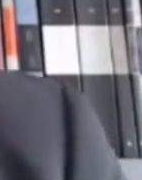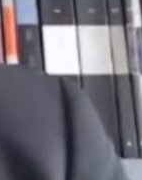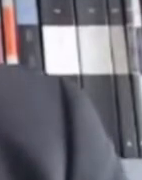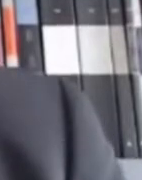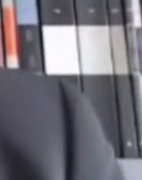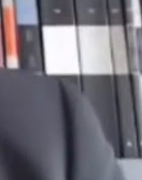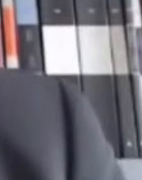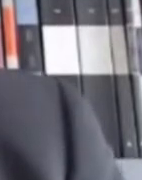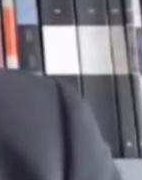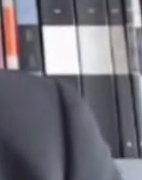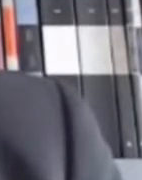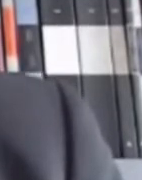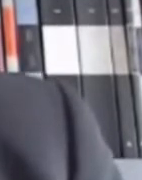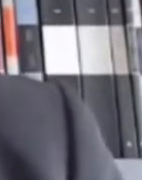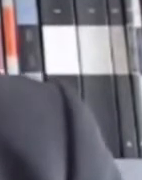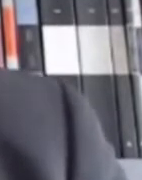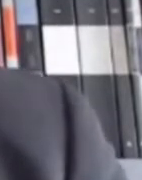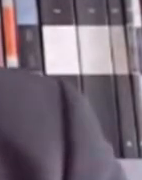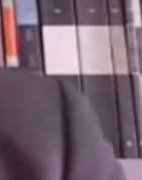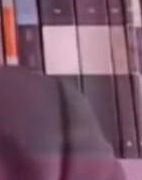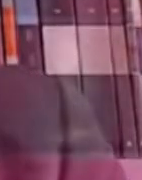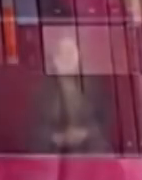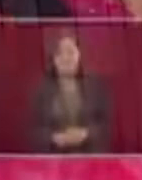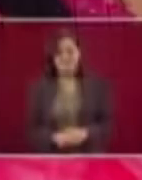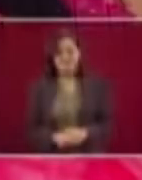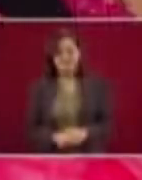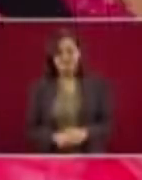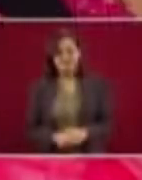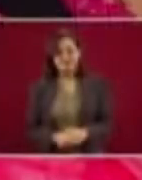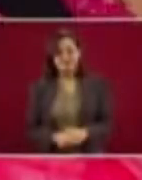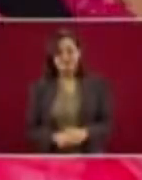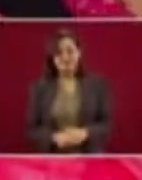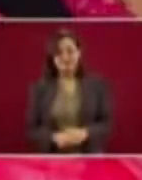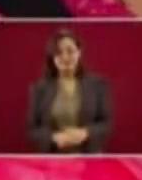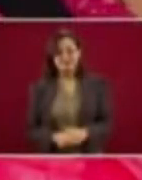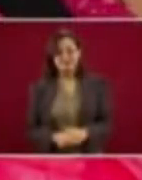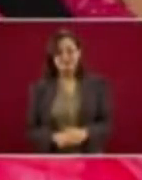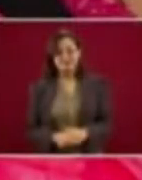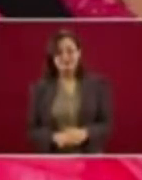analista, Denise Dresser es una vilipendiadora